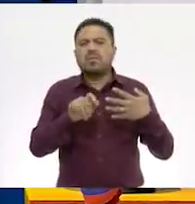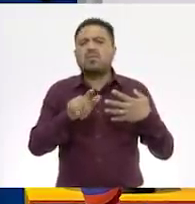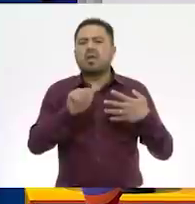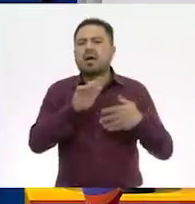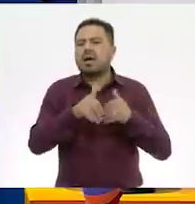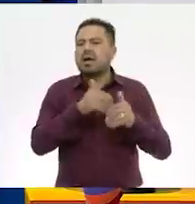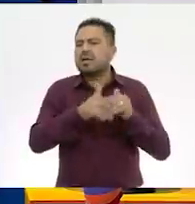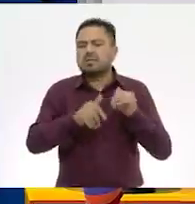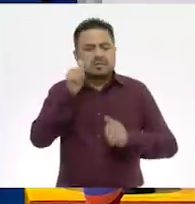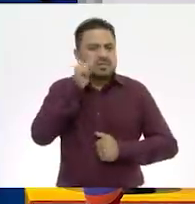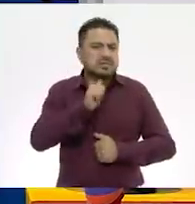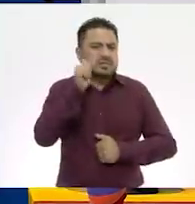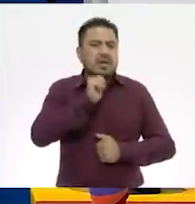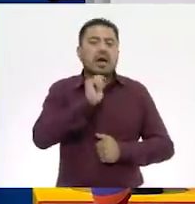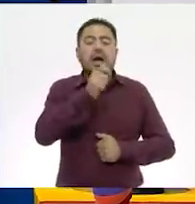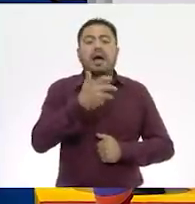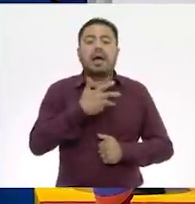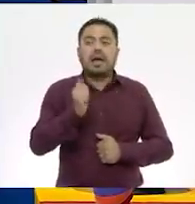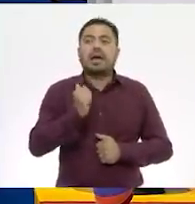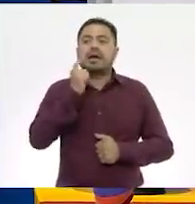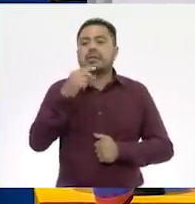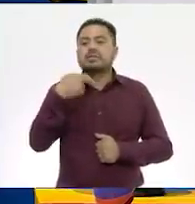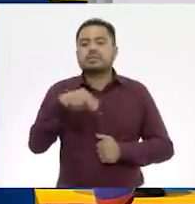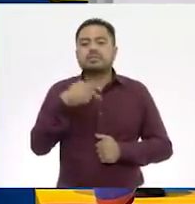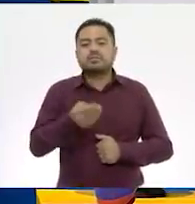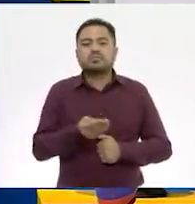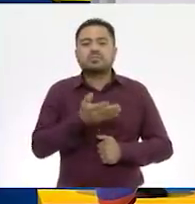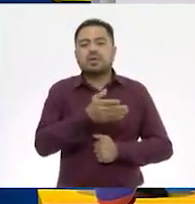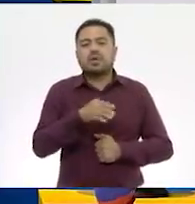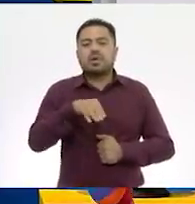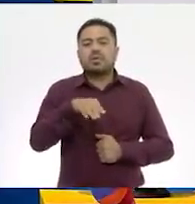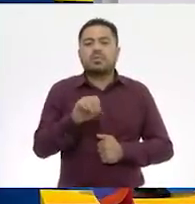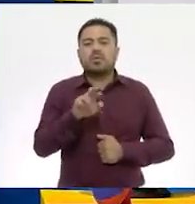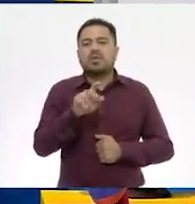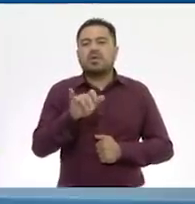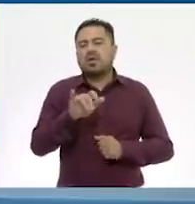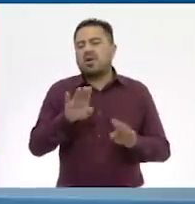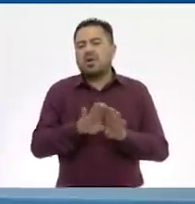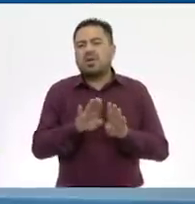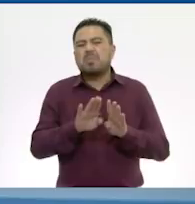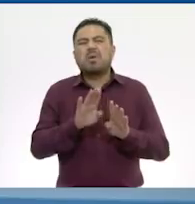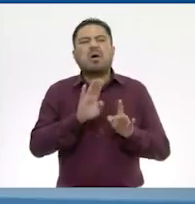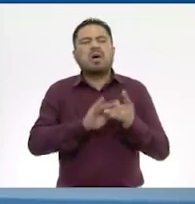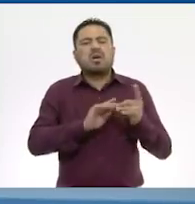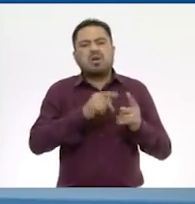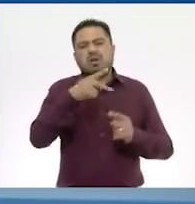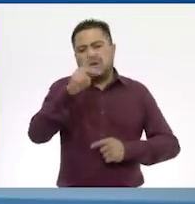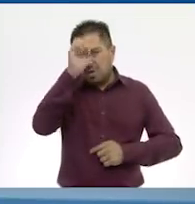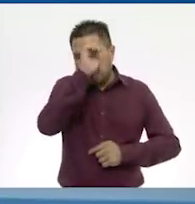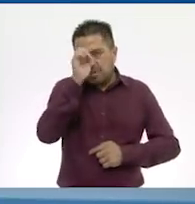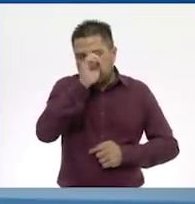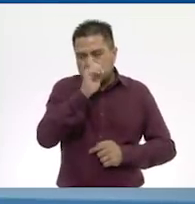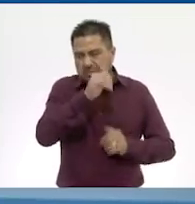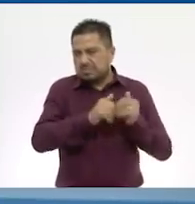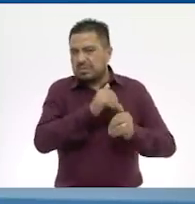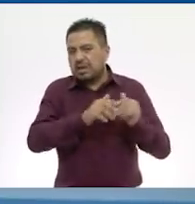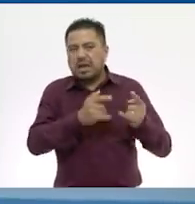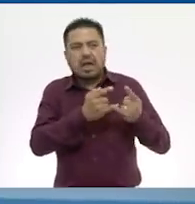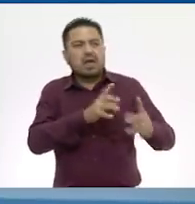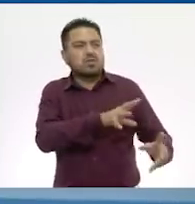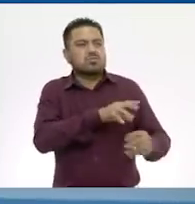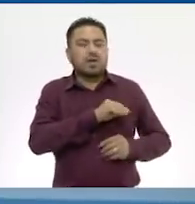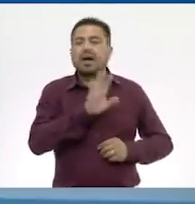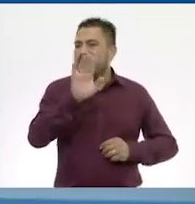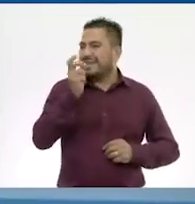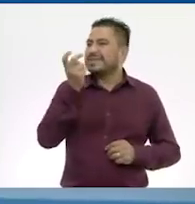final siempre tienen algo que se llama... Moraleja. Muy bien. Sí, eso es.